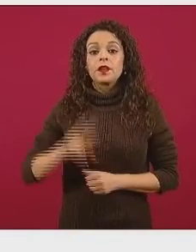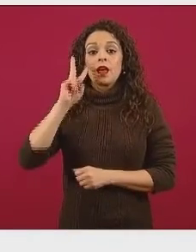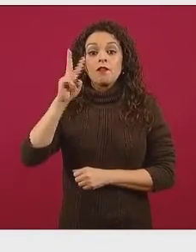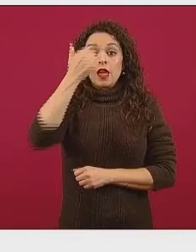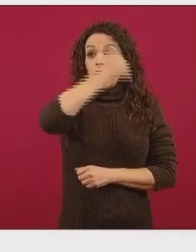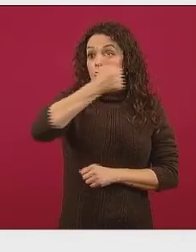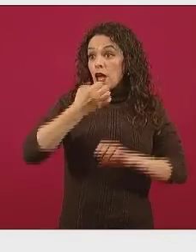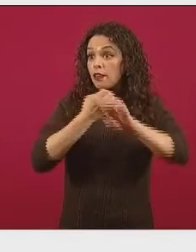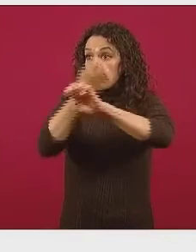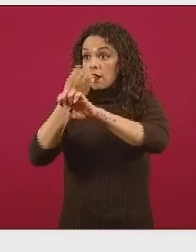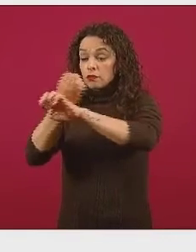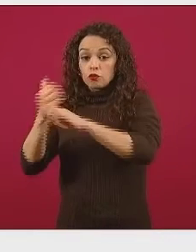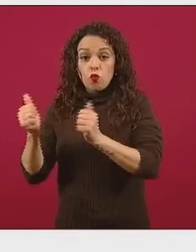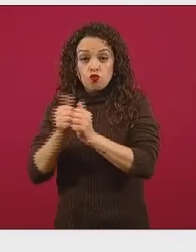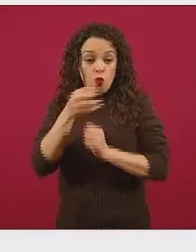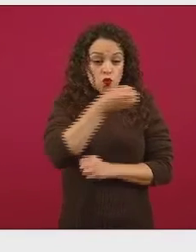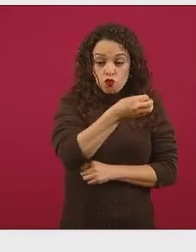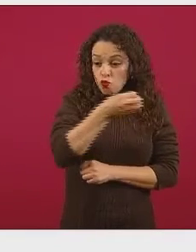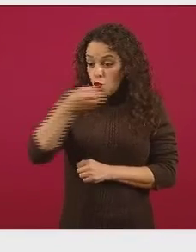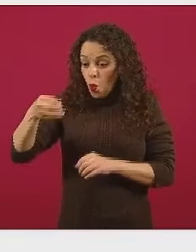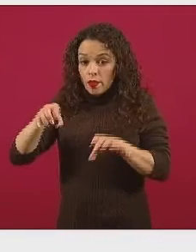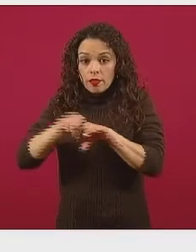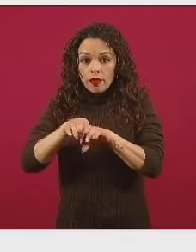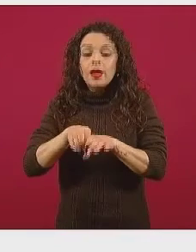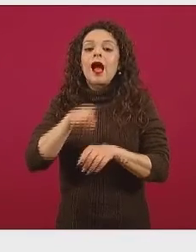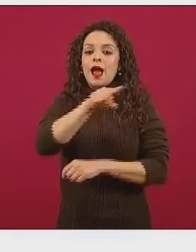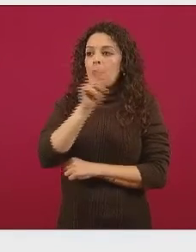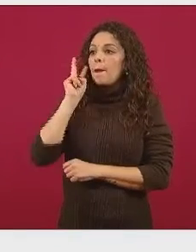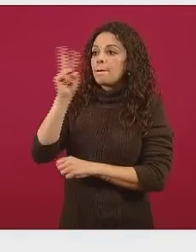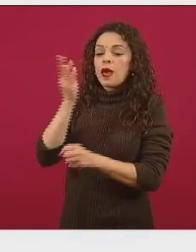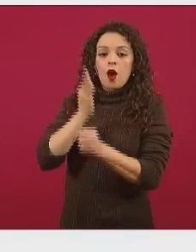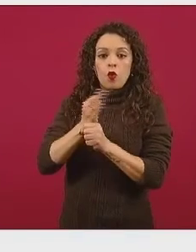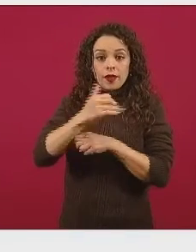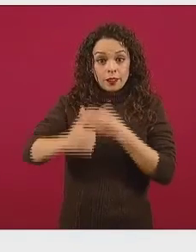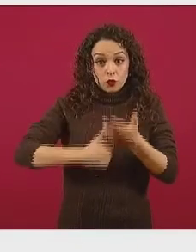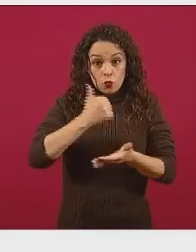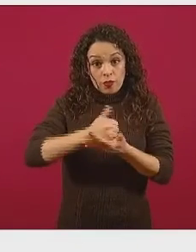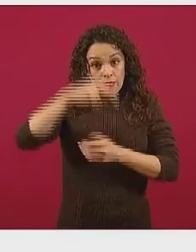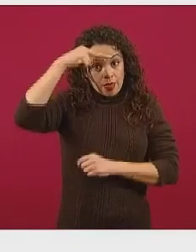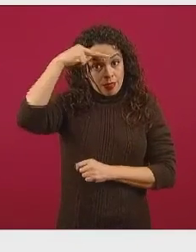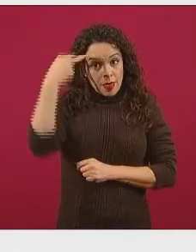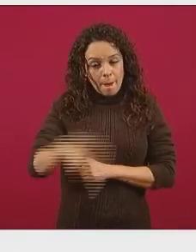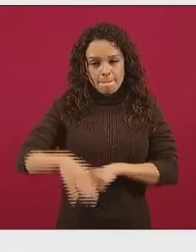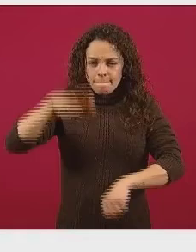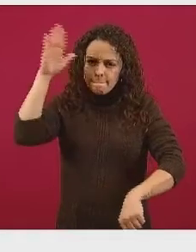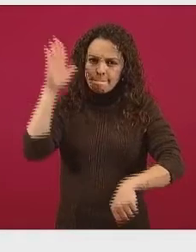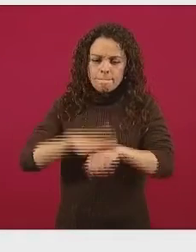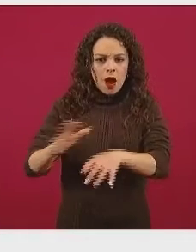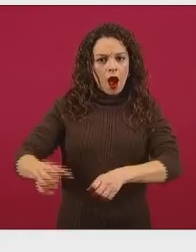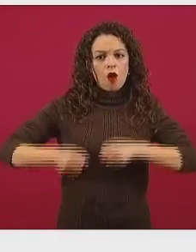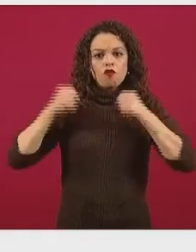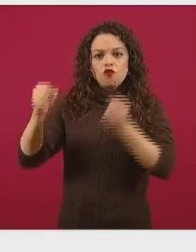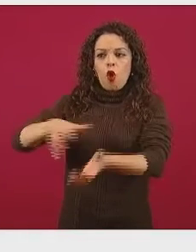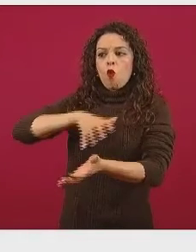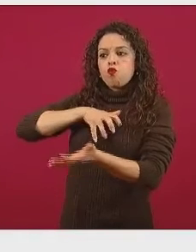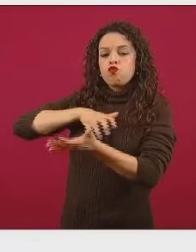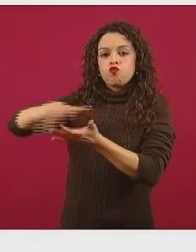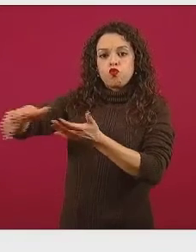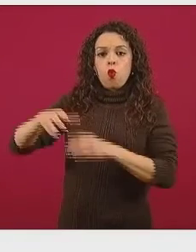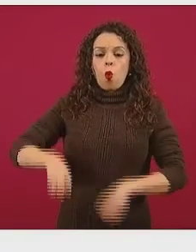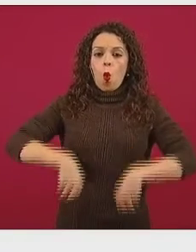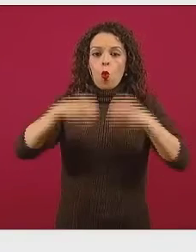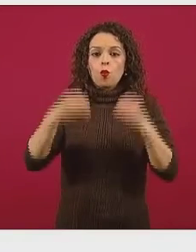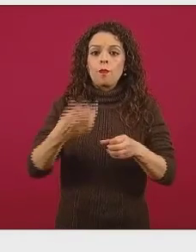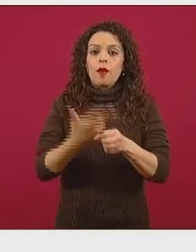federativas, el orden que se ha presentado, en este momento la Ciudad de México es la zona de mayor intensidad de ocupación